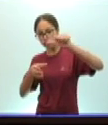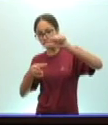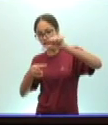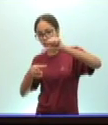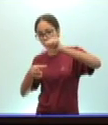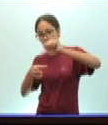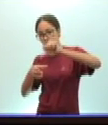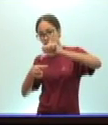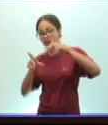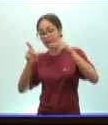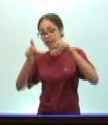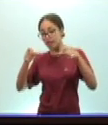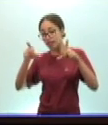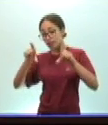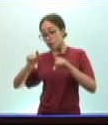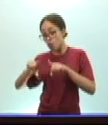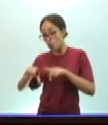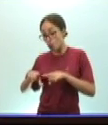de filtro